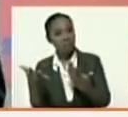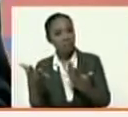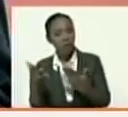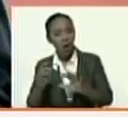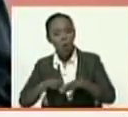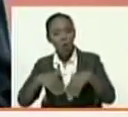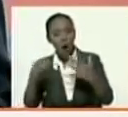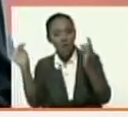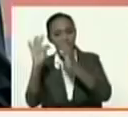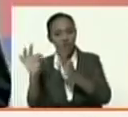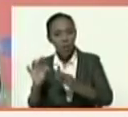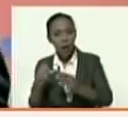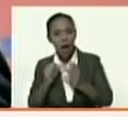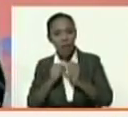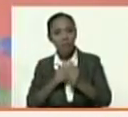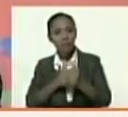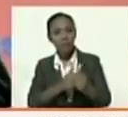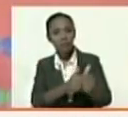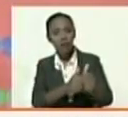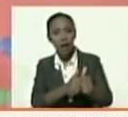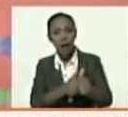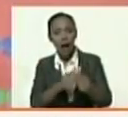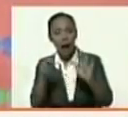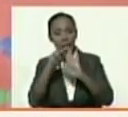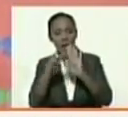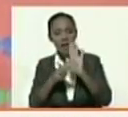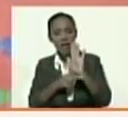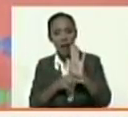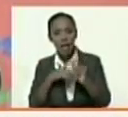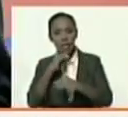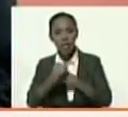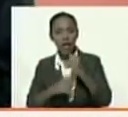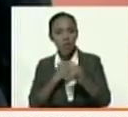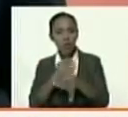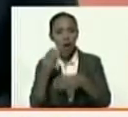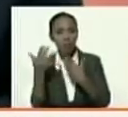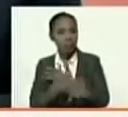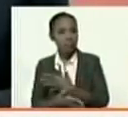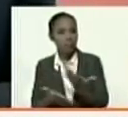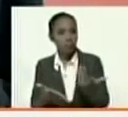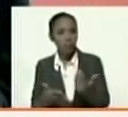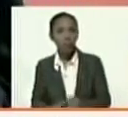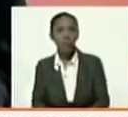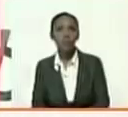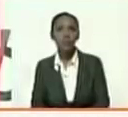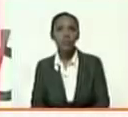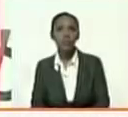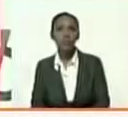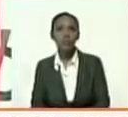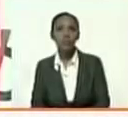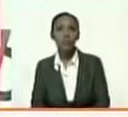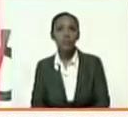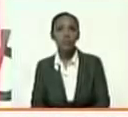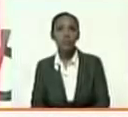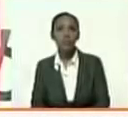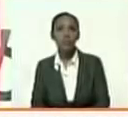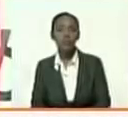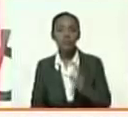las acciones a seguir a nivel diplomático, a nivel internacional? Mira, Bolivia